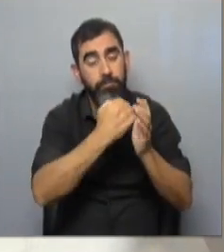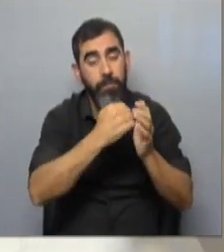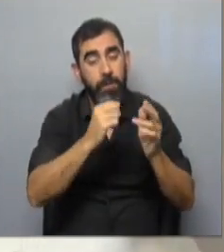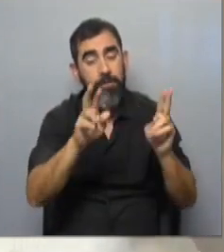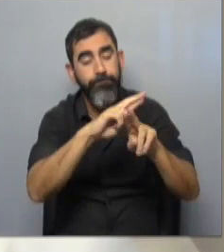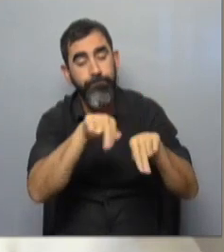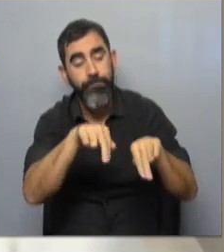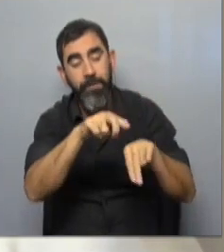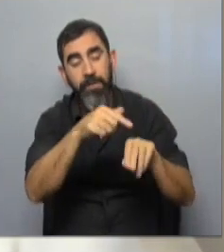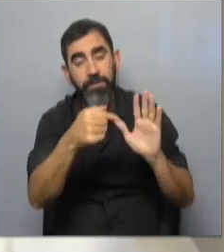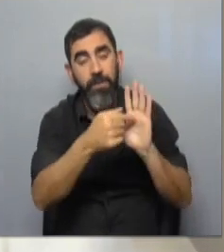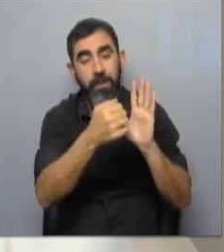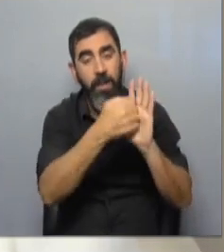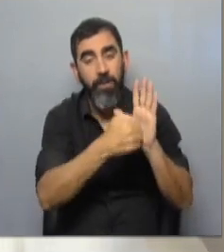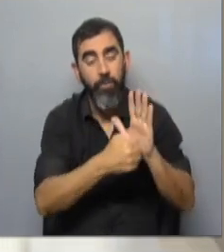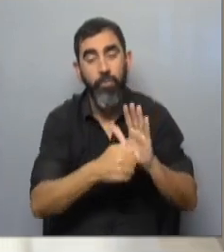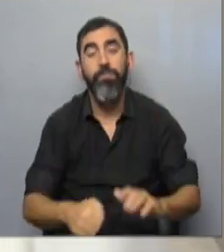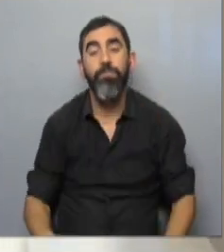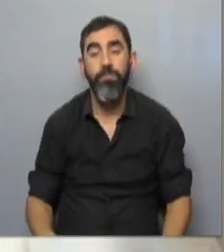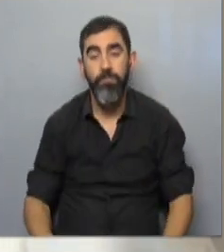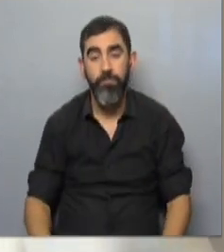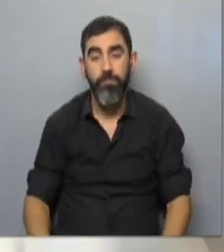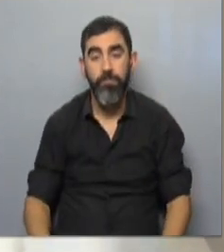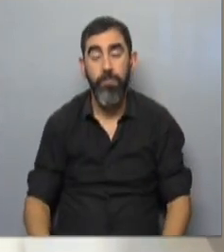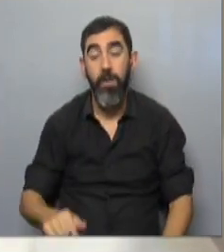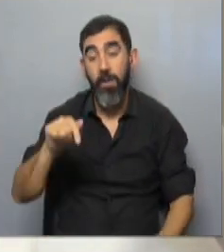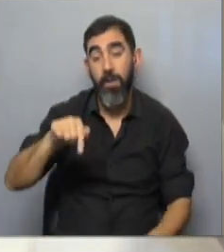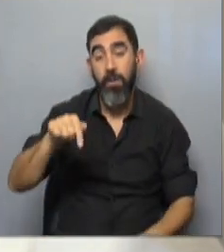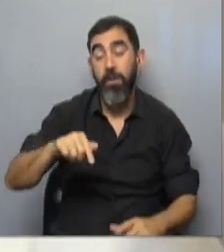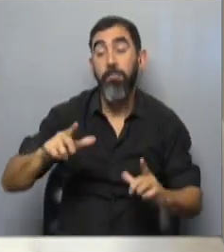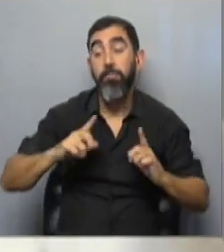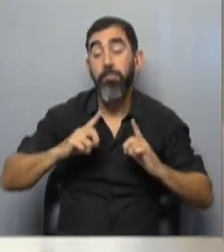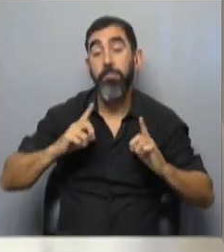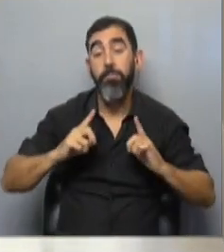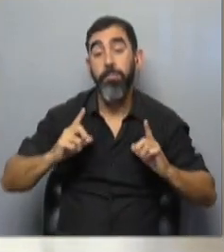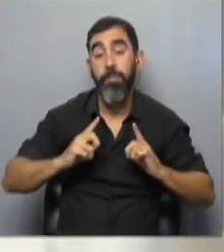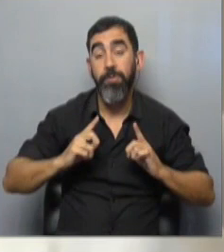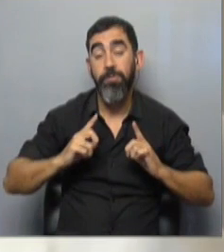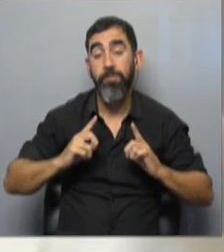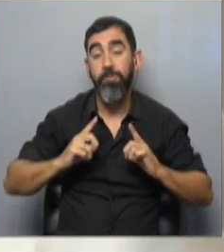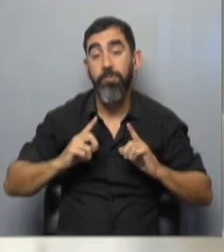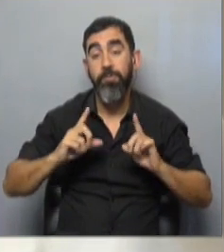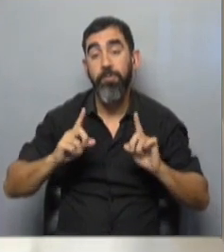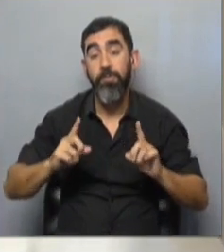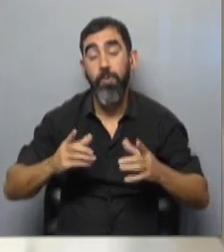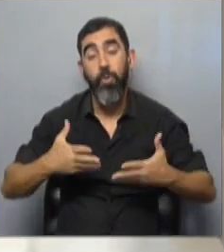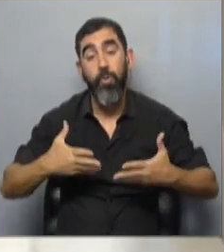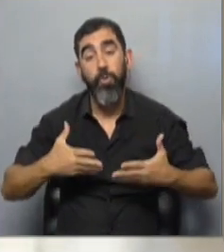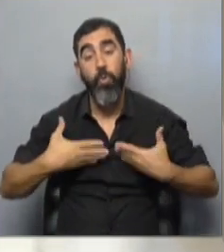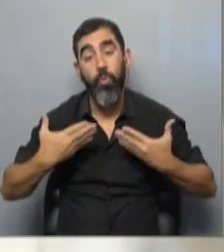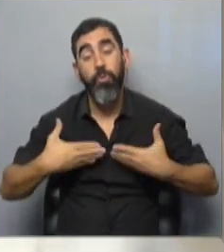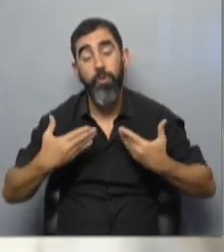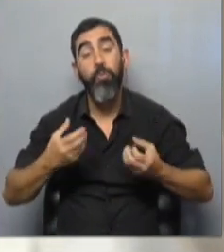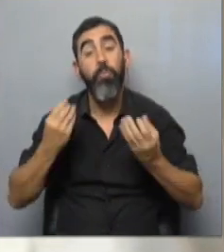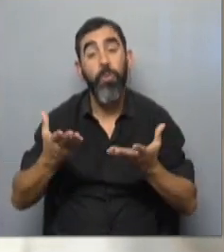de derogar específicamente esta prohibición. Así que bueno, desde URSSEC vamos a estar a la espera y contentos en que sin duda